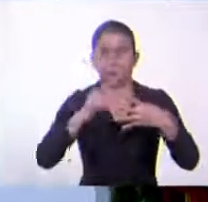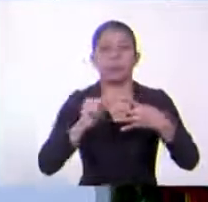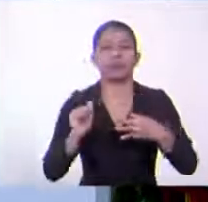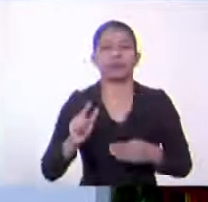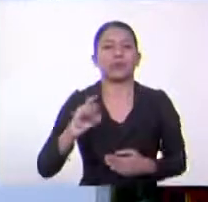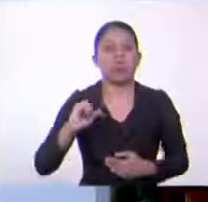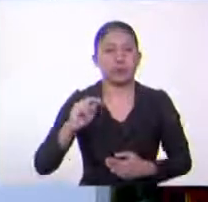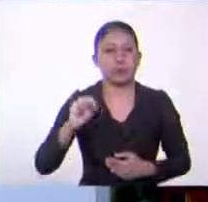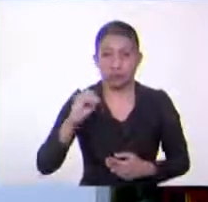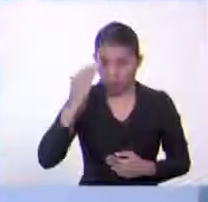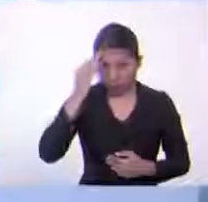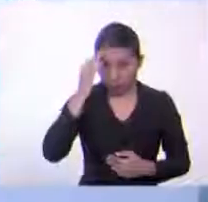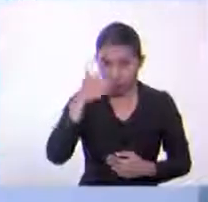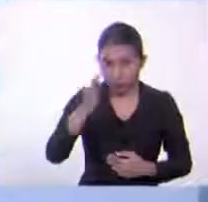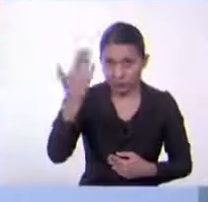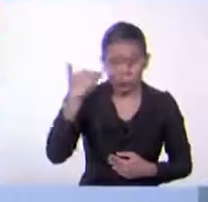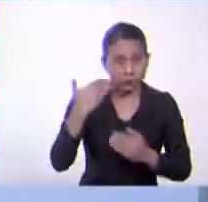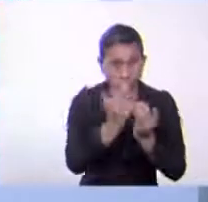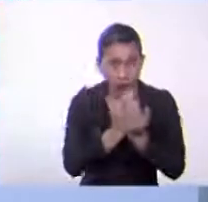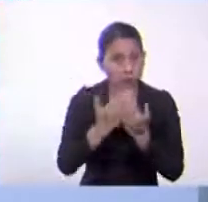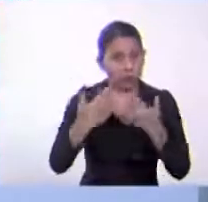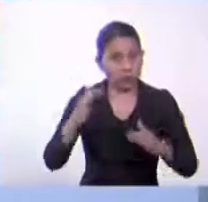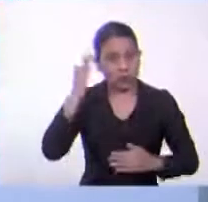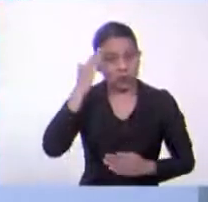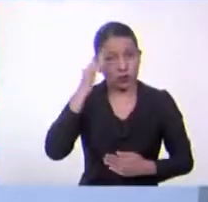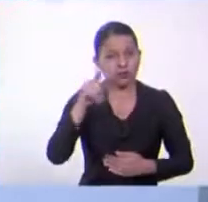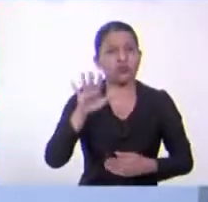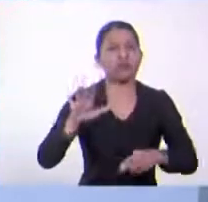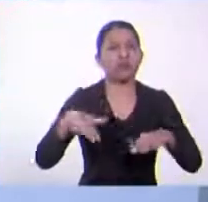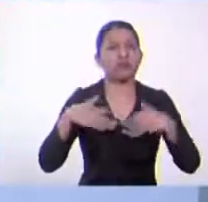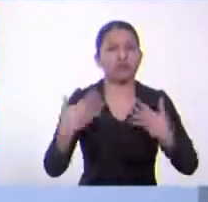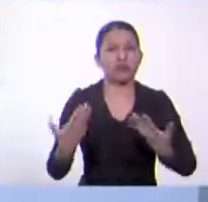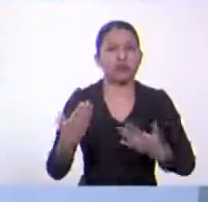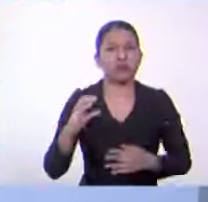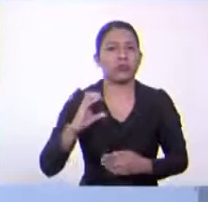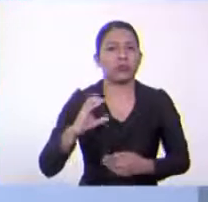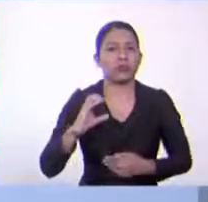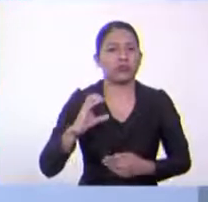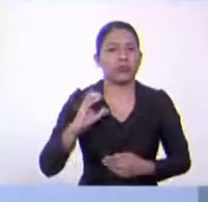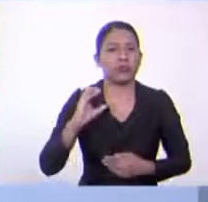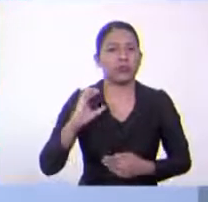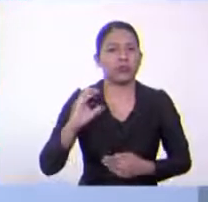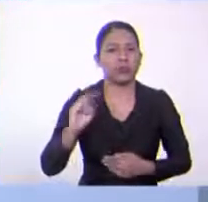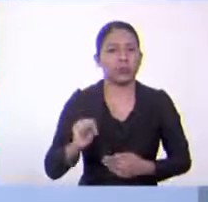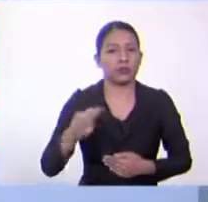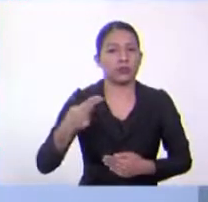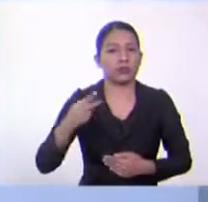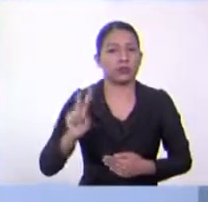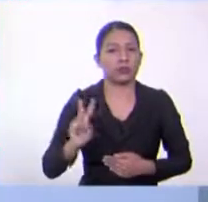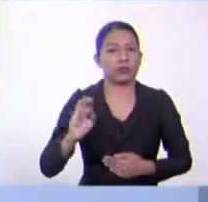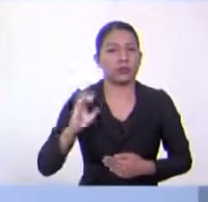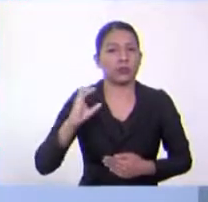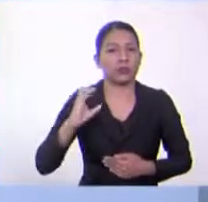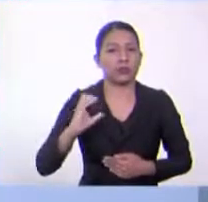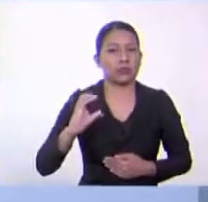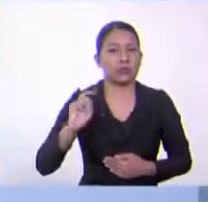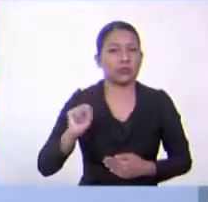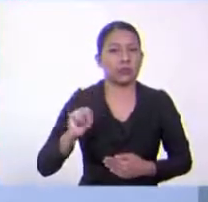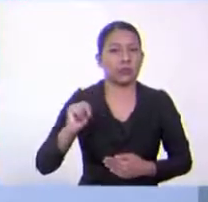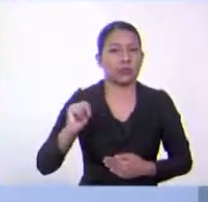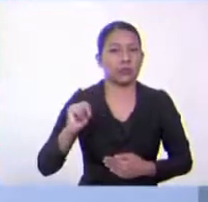hemos estudiado. Su fórmula general es SUNH 2 por N más